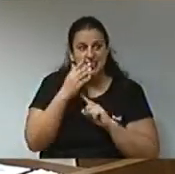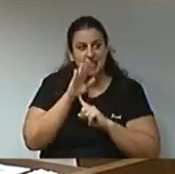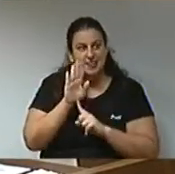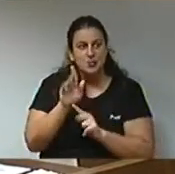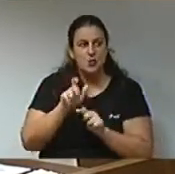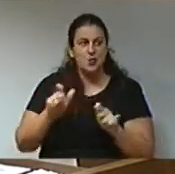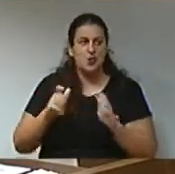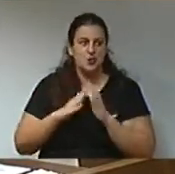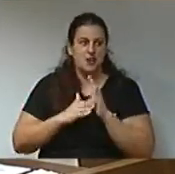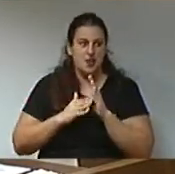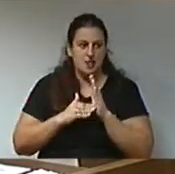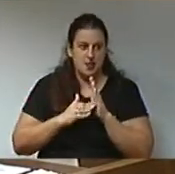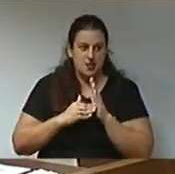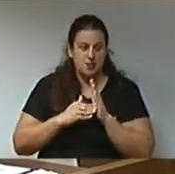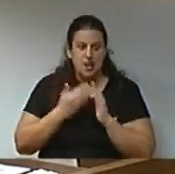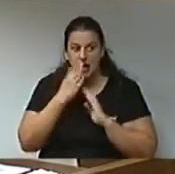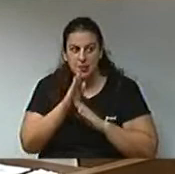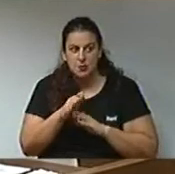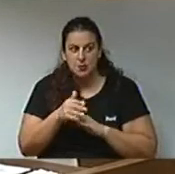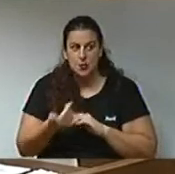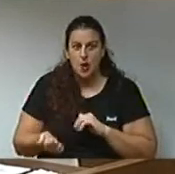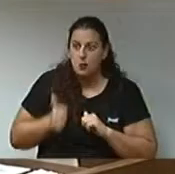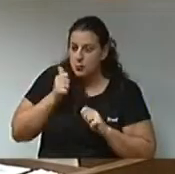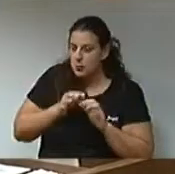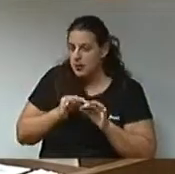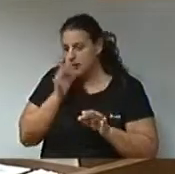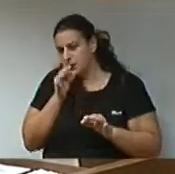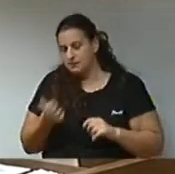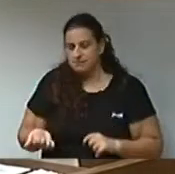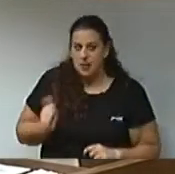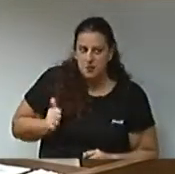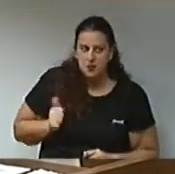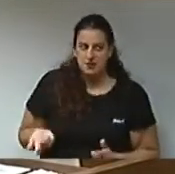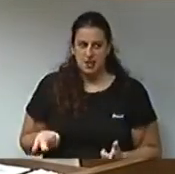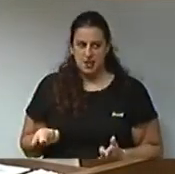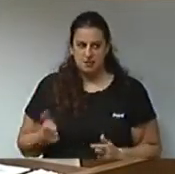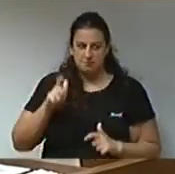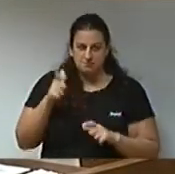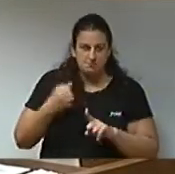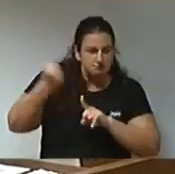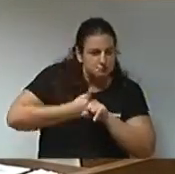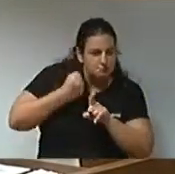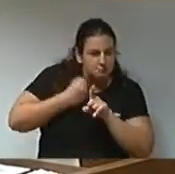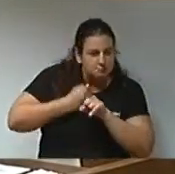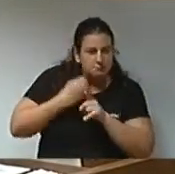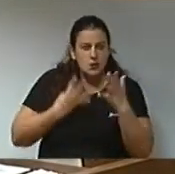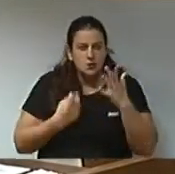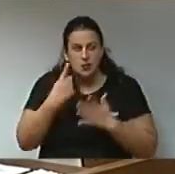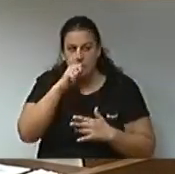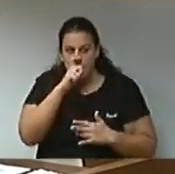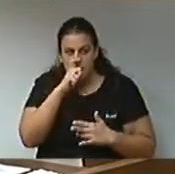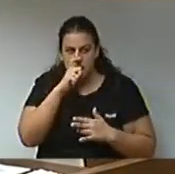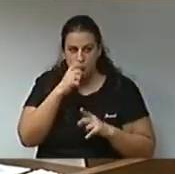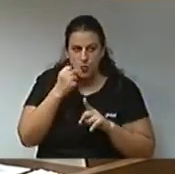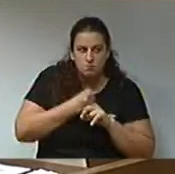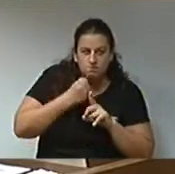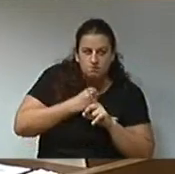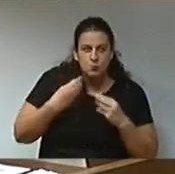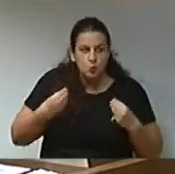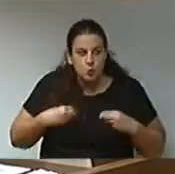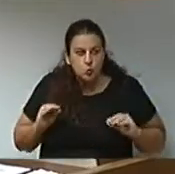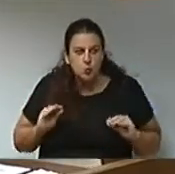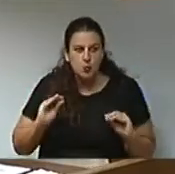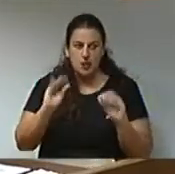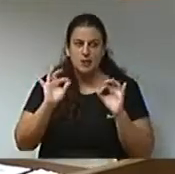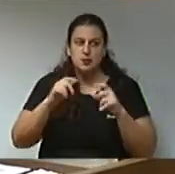valencianos, la actitud de quien no deja pasar ni una sola oportunidad, la actitud de quien ha peleado con 91 años por su vida, que es el puerto de Valencia. Esa